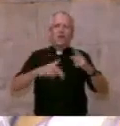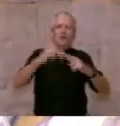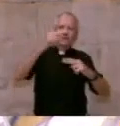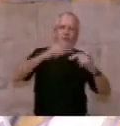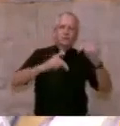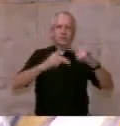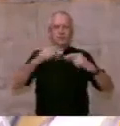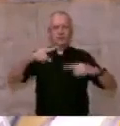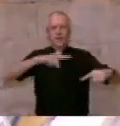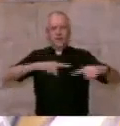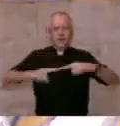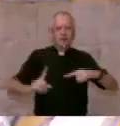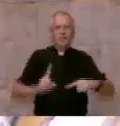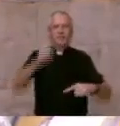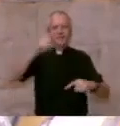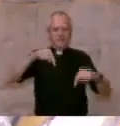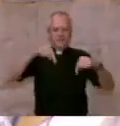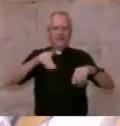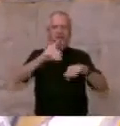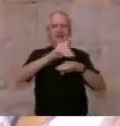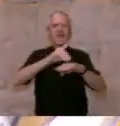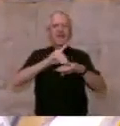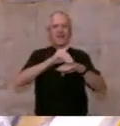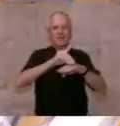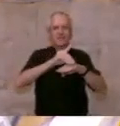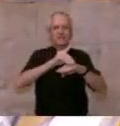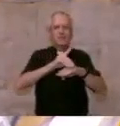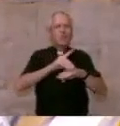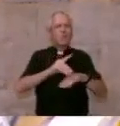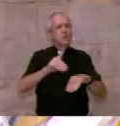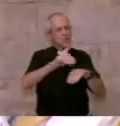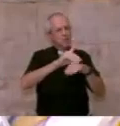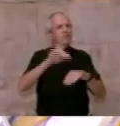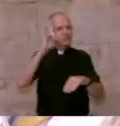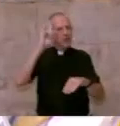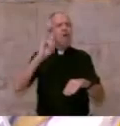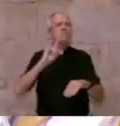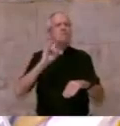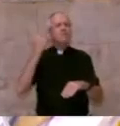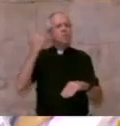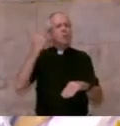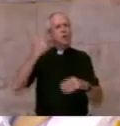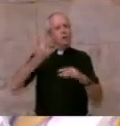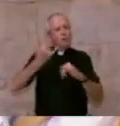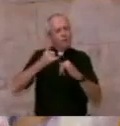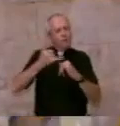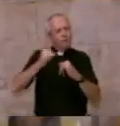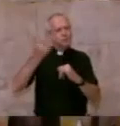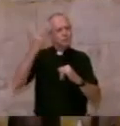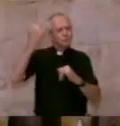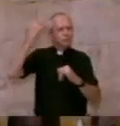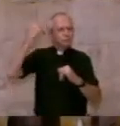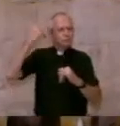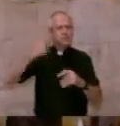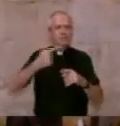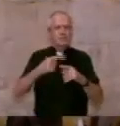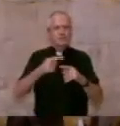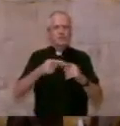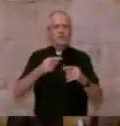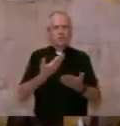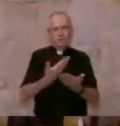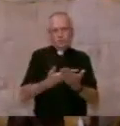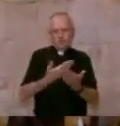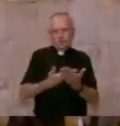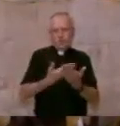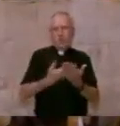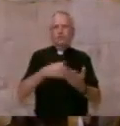construcción del Reino de Dios. Una diócesis antigua. Diócesis antigua con restos arqueológicos de catedral visigótica y constancia